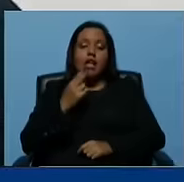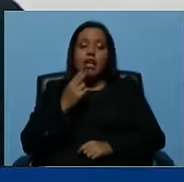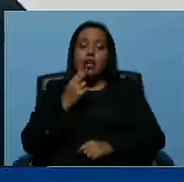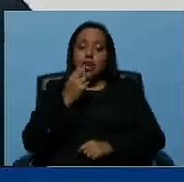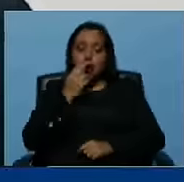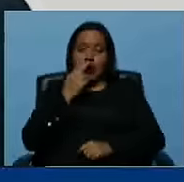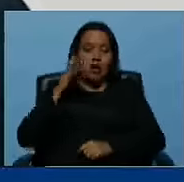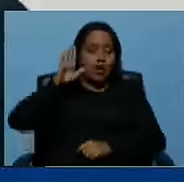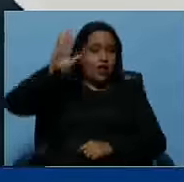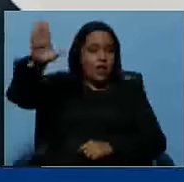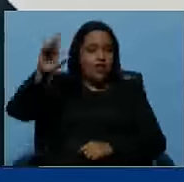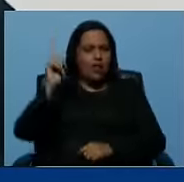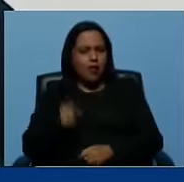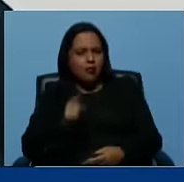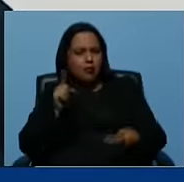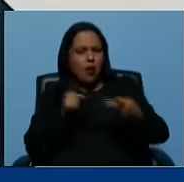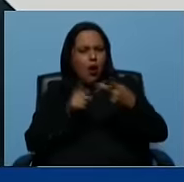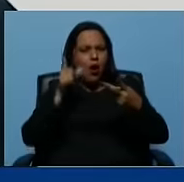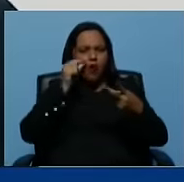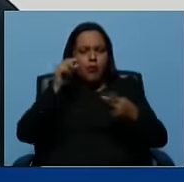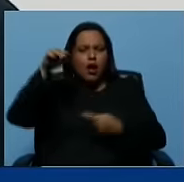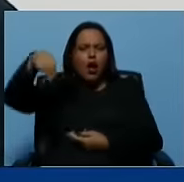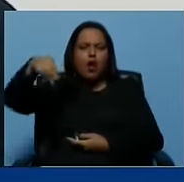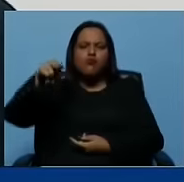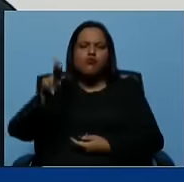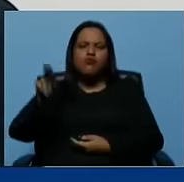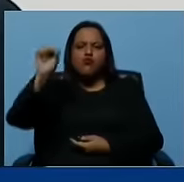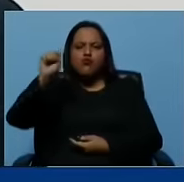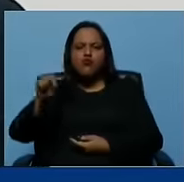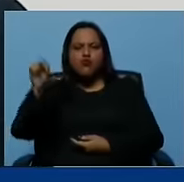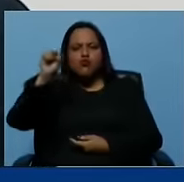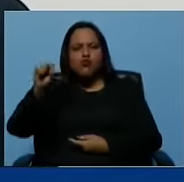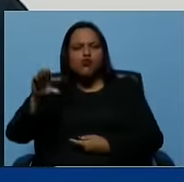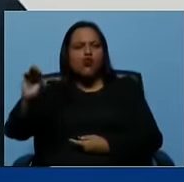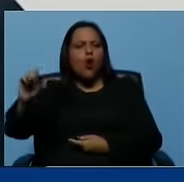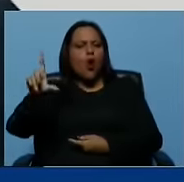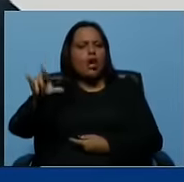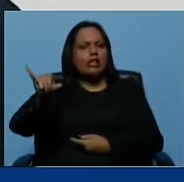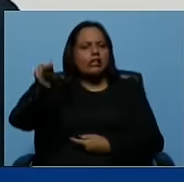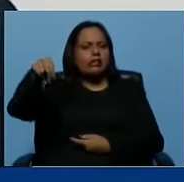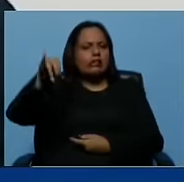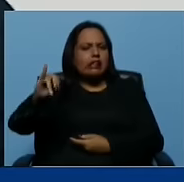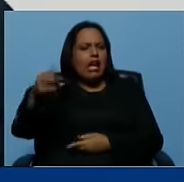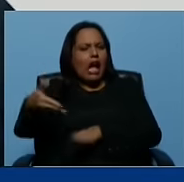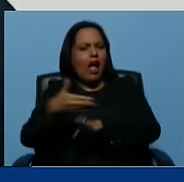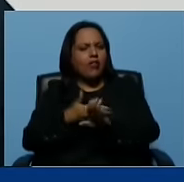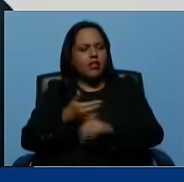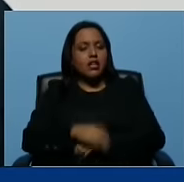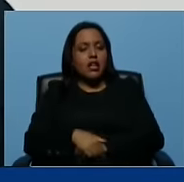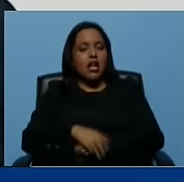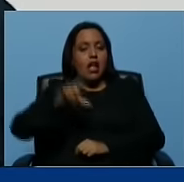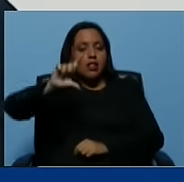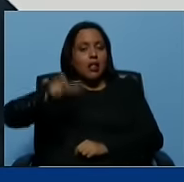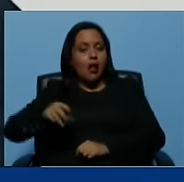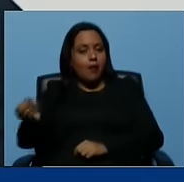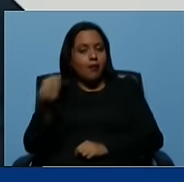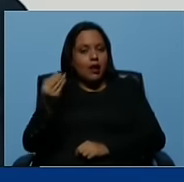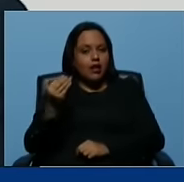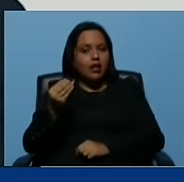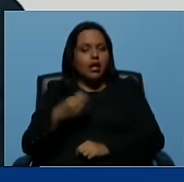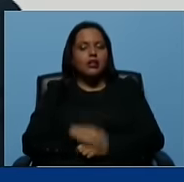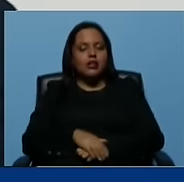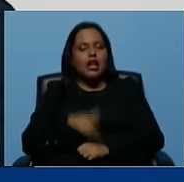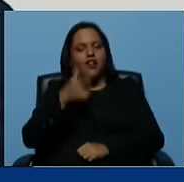aspavientos, a Mussolini y a su gestualidad, y a Franco y a su barbaridad y a su brutalidad, y le resulta sencillo